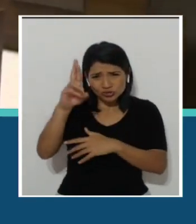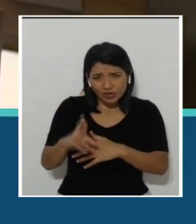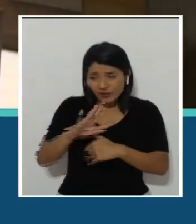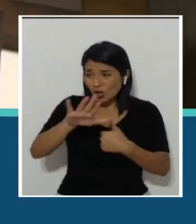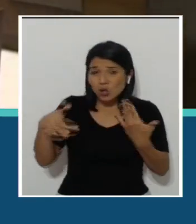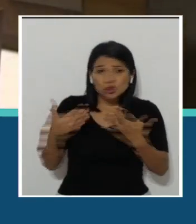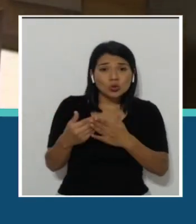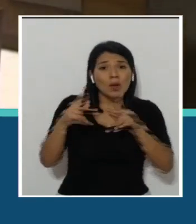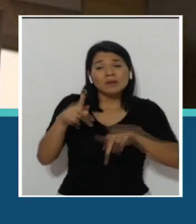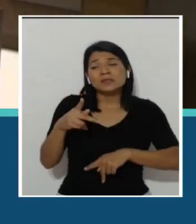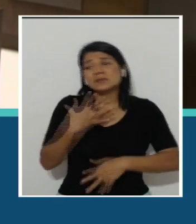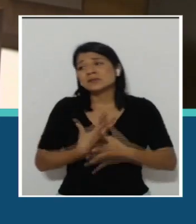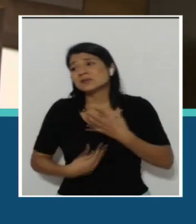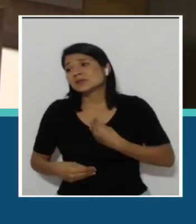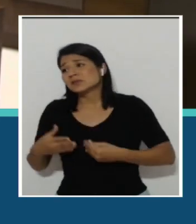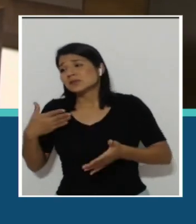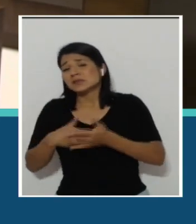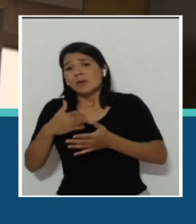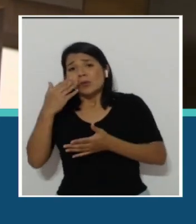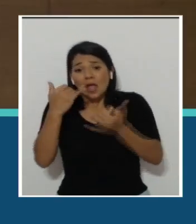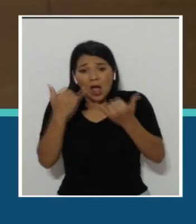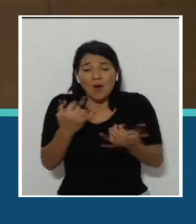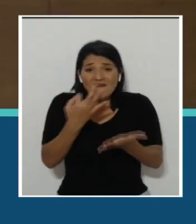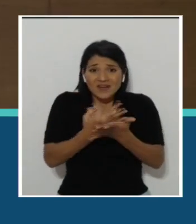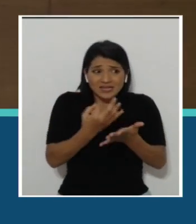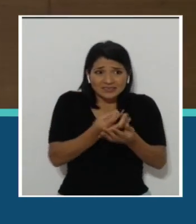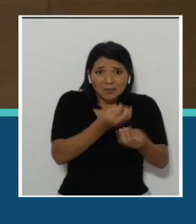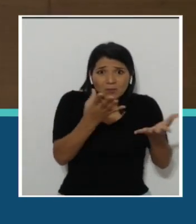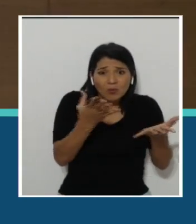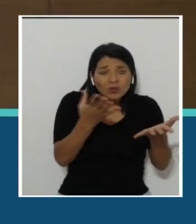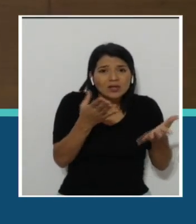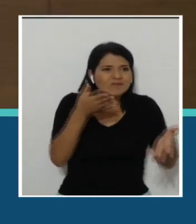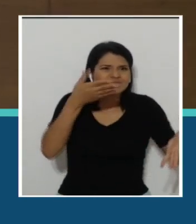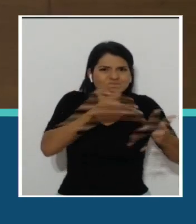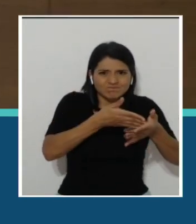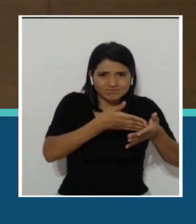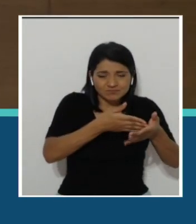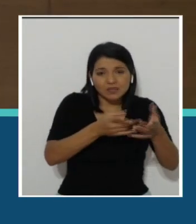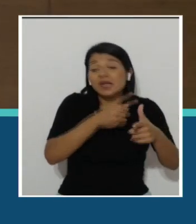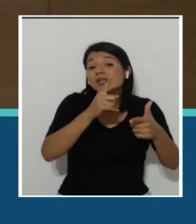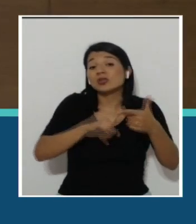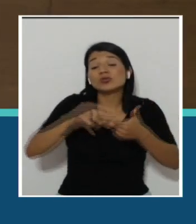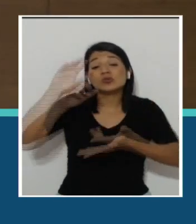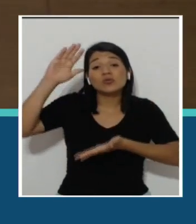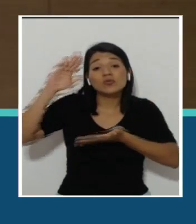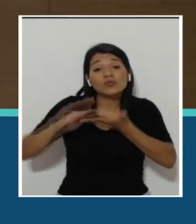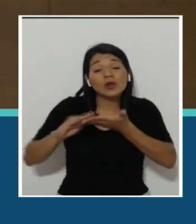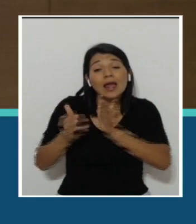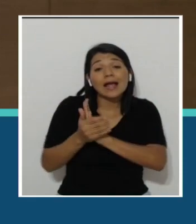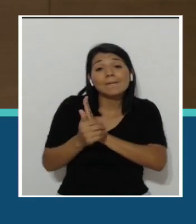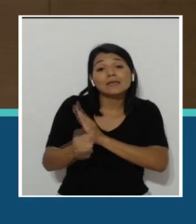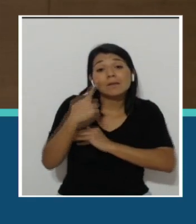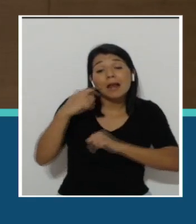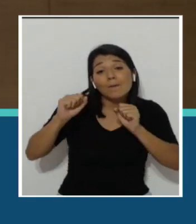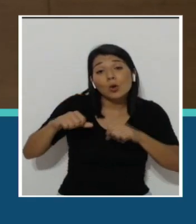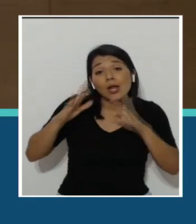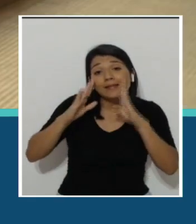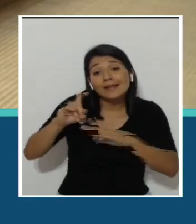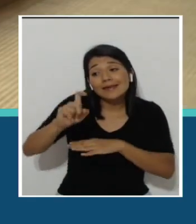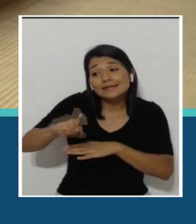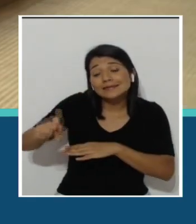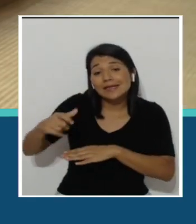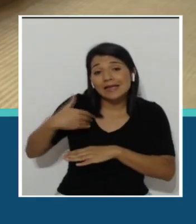las finanzas del Estado, lo que provoca una disminución en la capacidad de responder a las necesidades del pueblo. Los